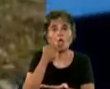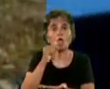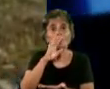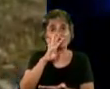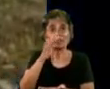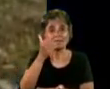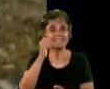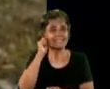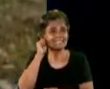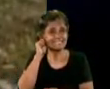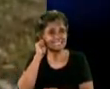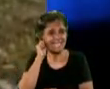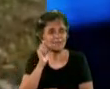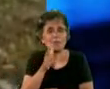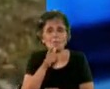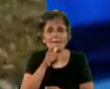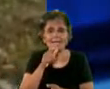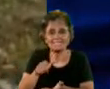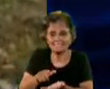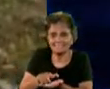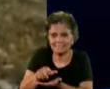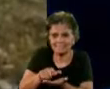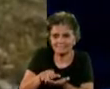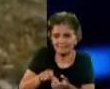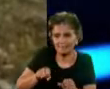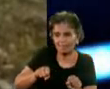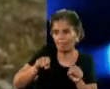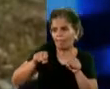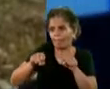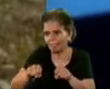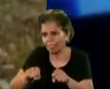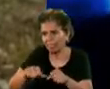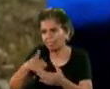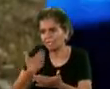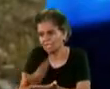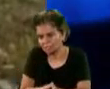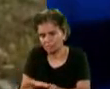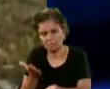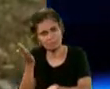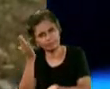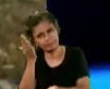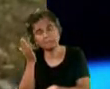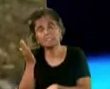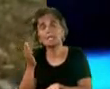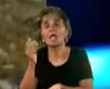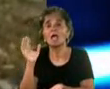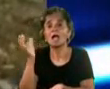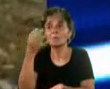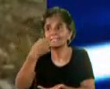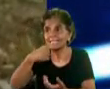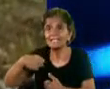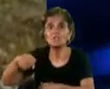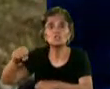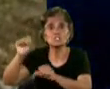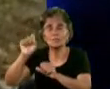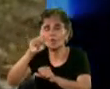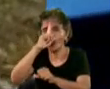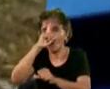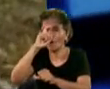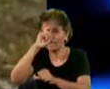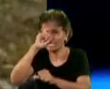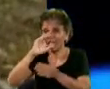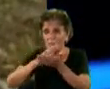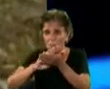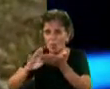46 años habría mordido el cordón con su moto y cayó al asfalto. Una ambulancia del SEMPRO lo trasladó al Hospital Central Ramón